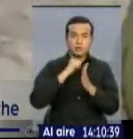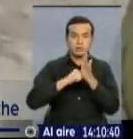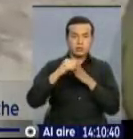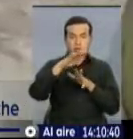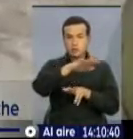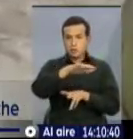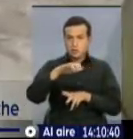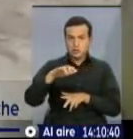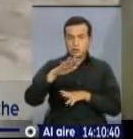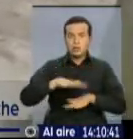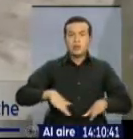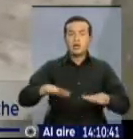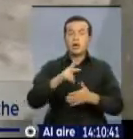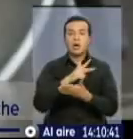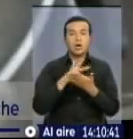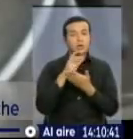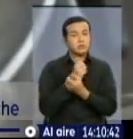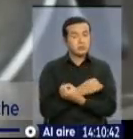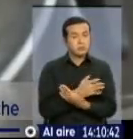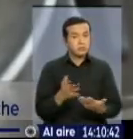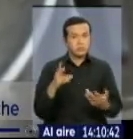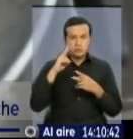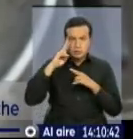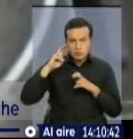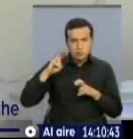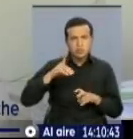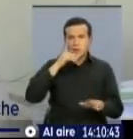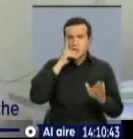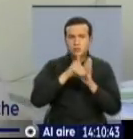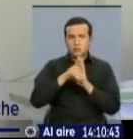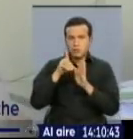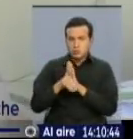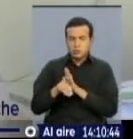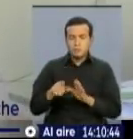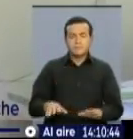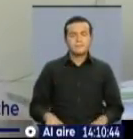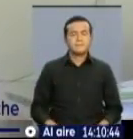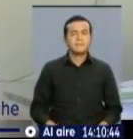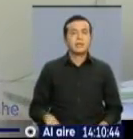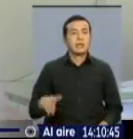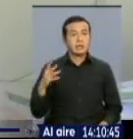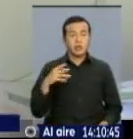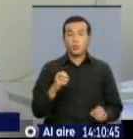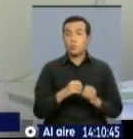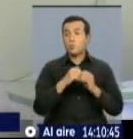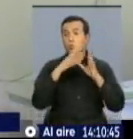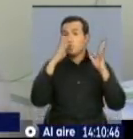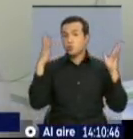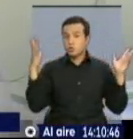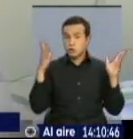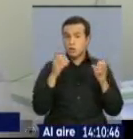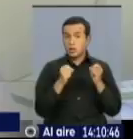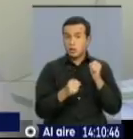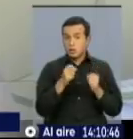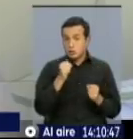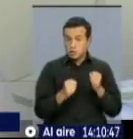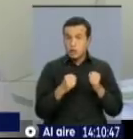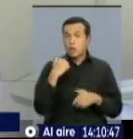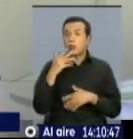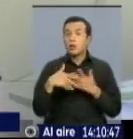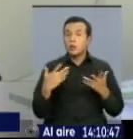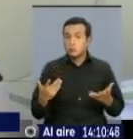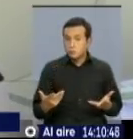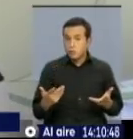y Ganadería del Cachi, asegura que se investiga estas denuncias. En ese caso hay una sobreoferta y esto también disminuye